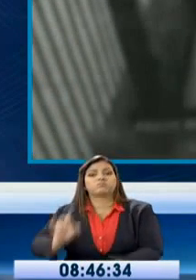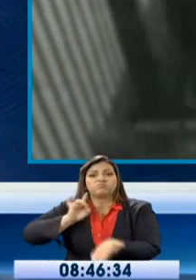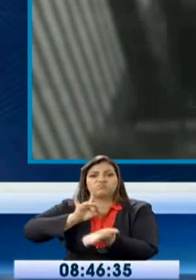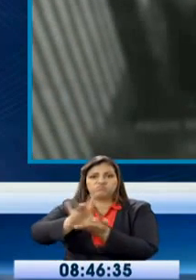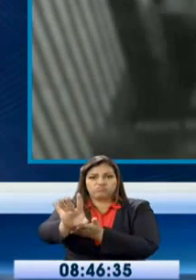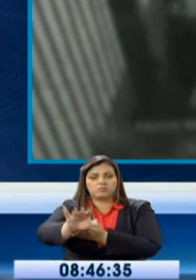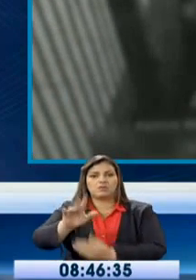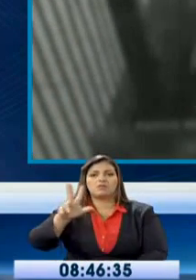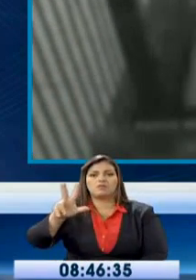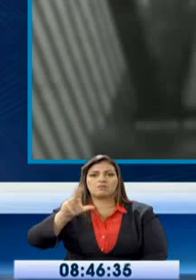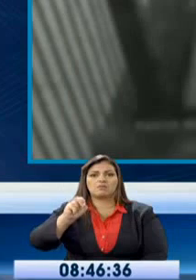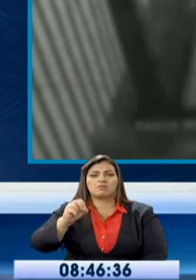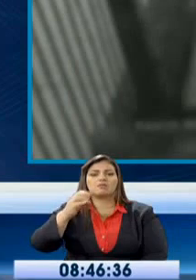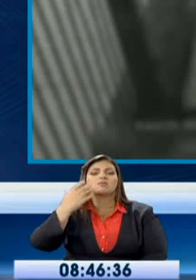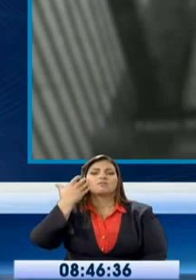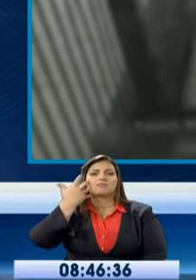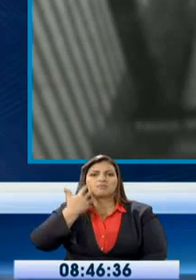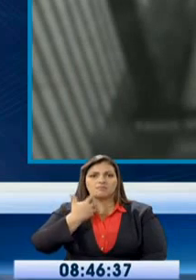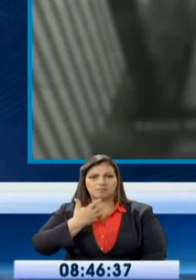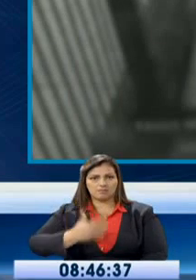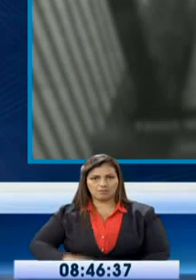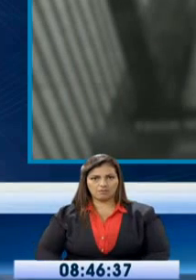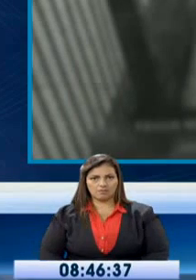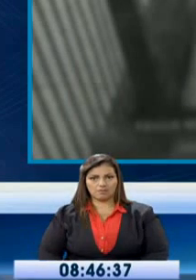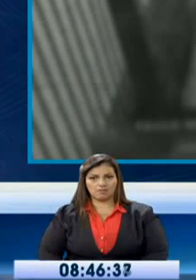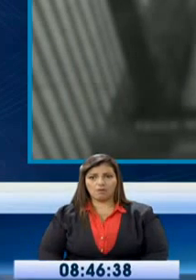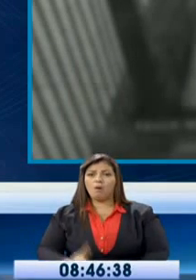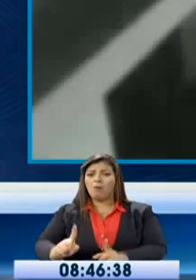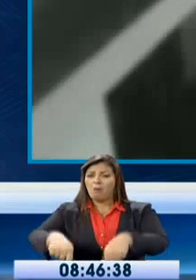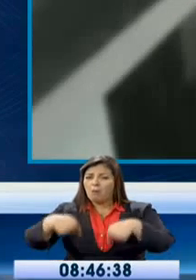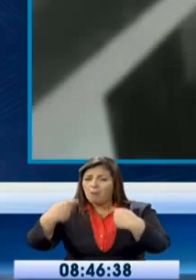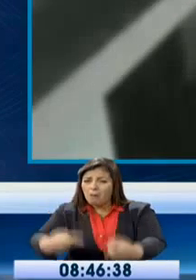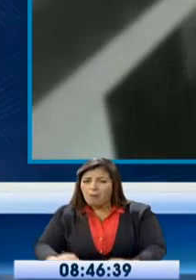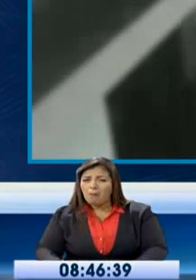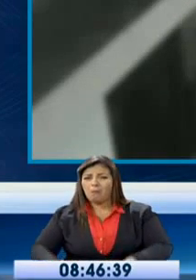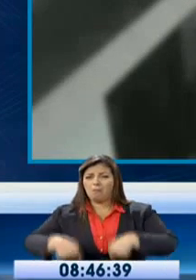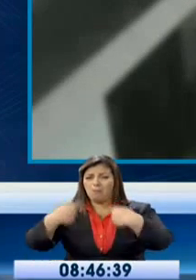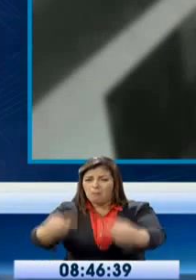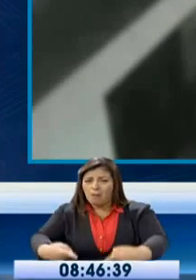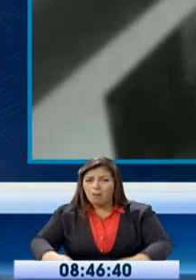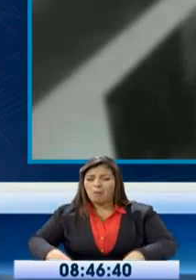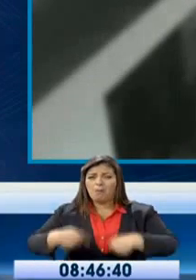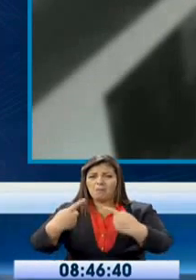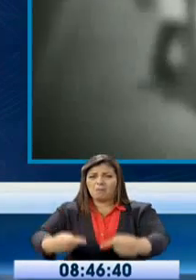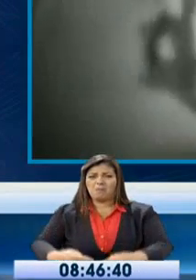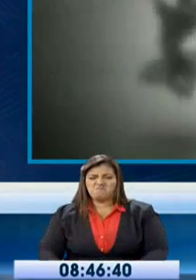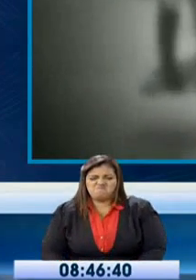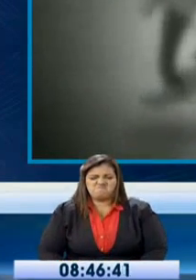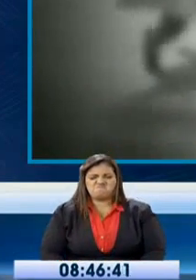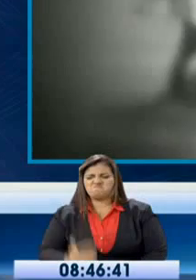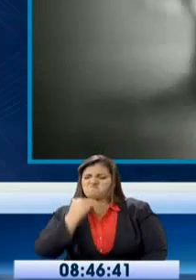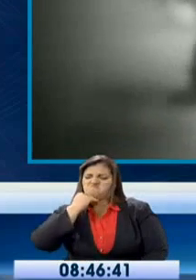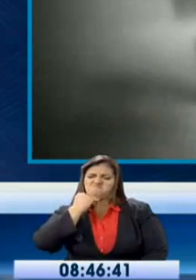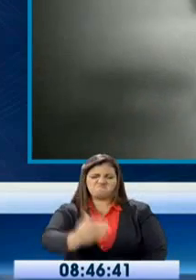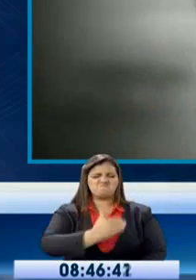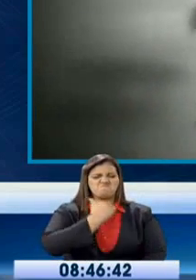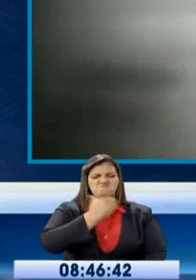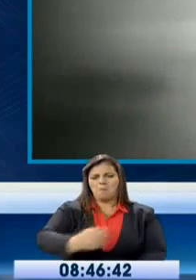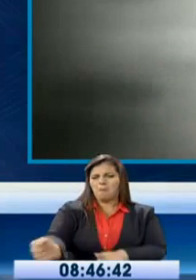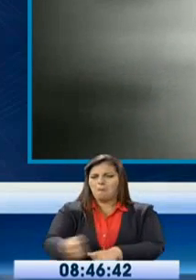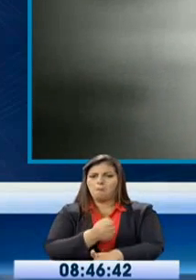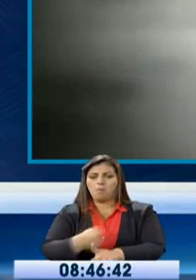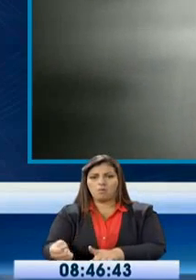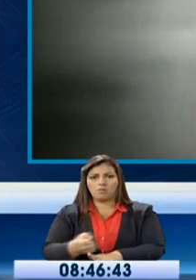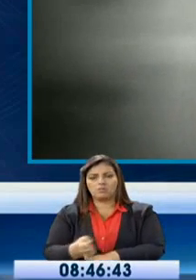reincidentes, separados del establecimiento educativo y reubicados en otro. Por favor, y aquí como